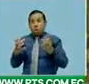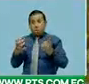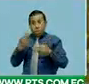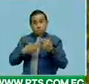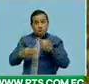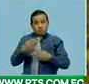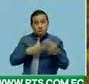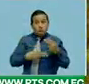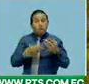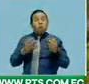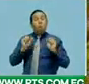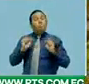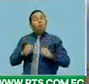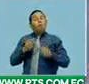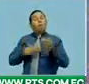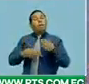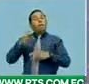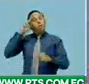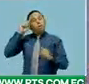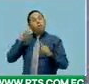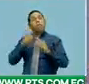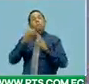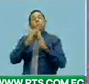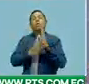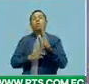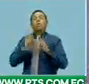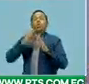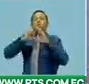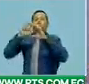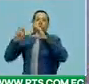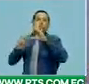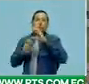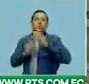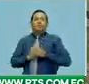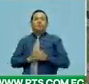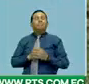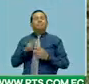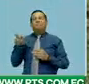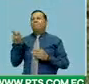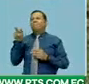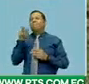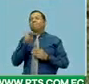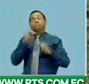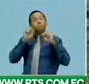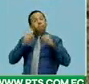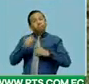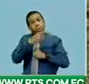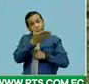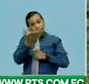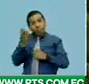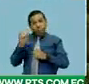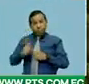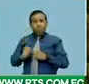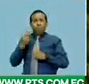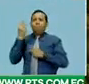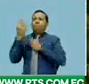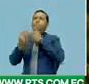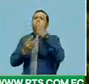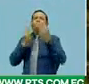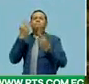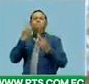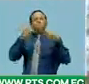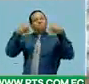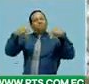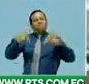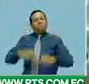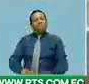turísticos. Un paisaje que sin duda embellece y fortalece el ambiente, digno de ser visitado. Así florecen nuestros